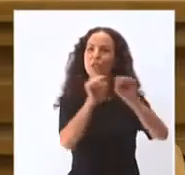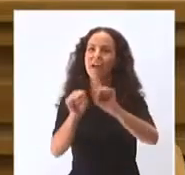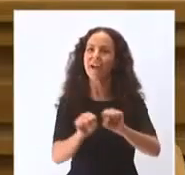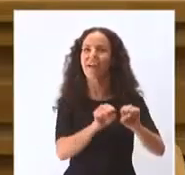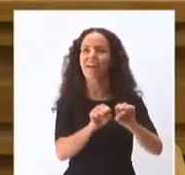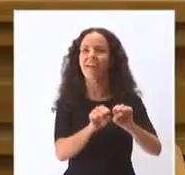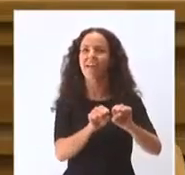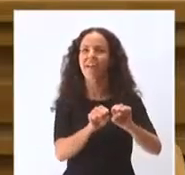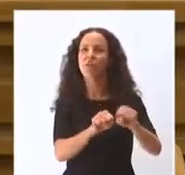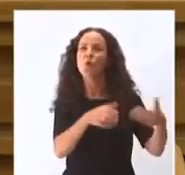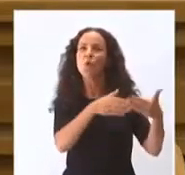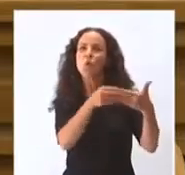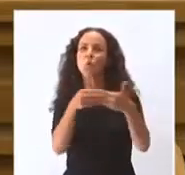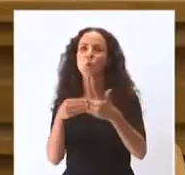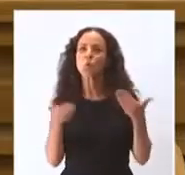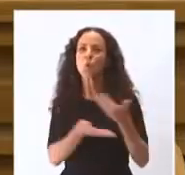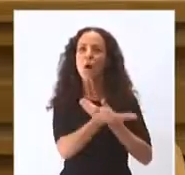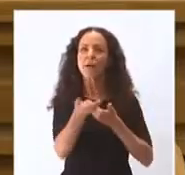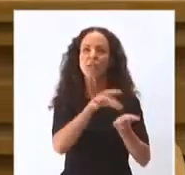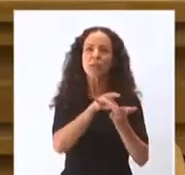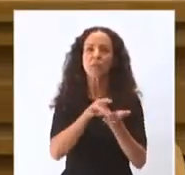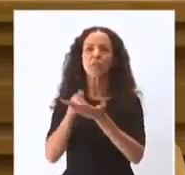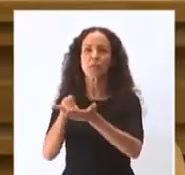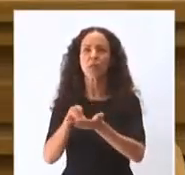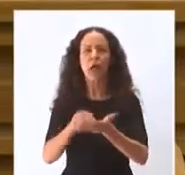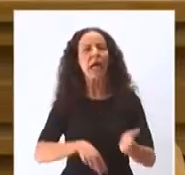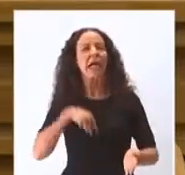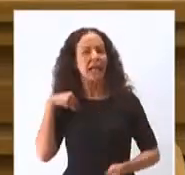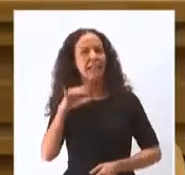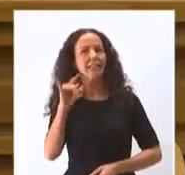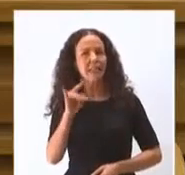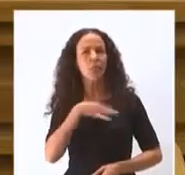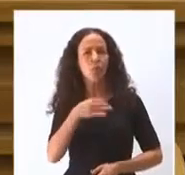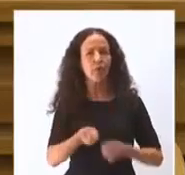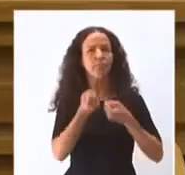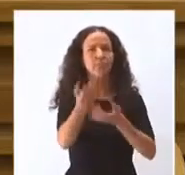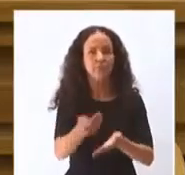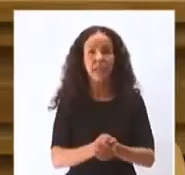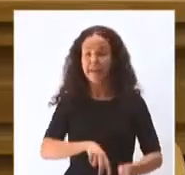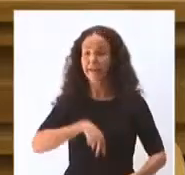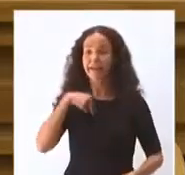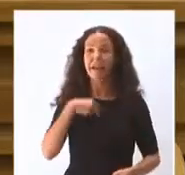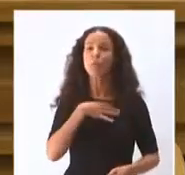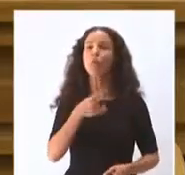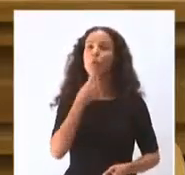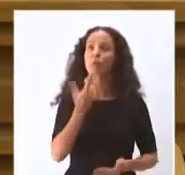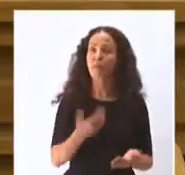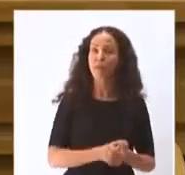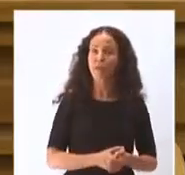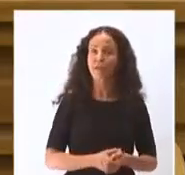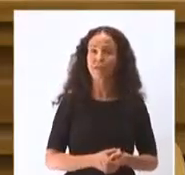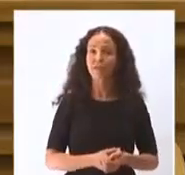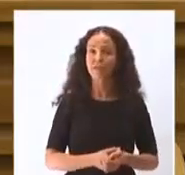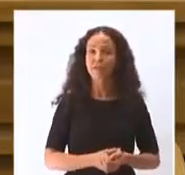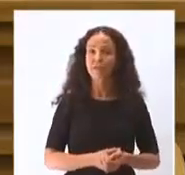de los usuarios en ambos servicios si de las líneas generales como es evidente líneas generales que tienen que ver al final y todas coinciden